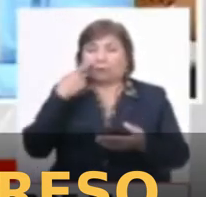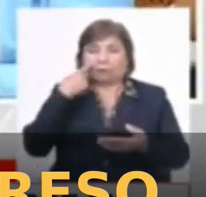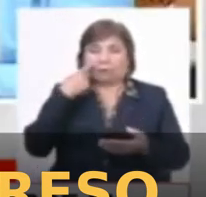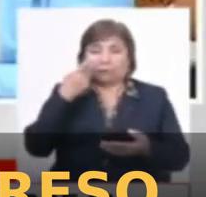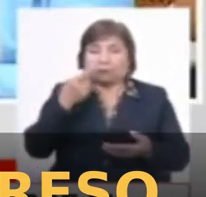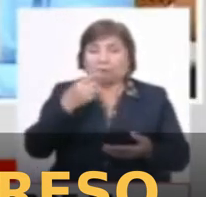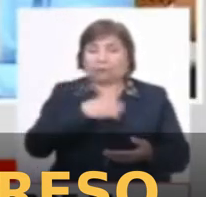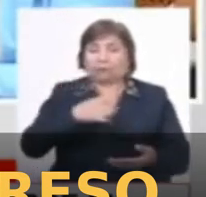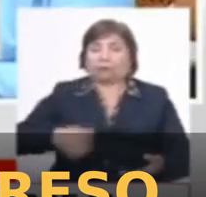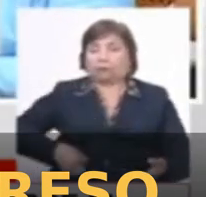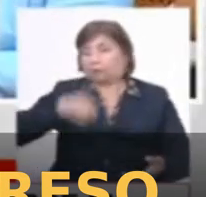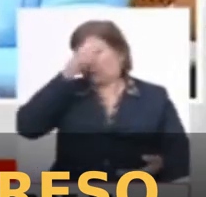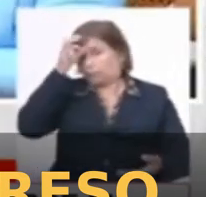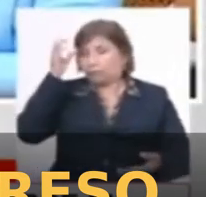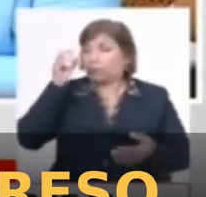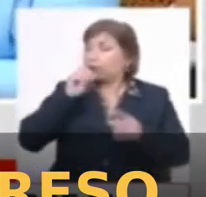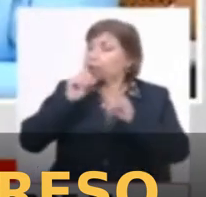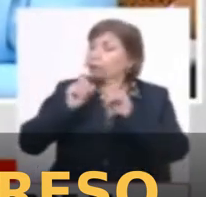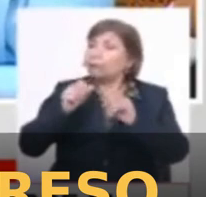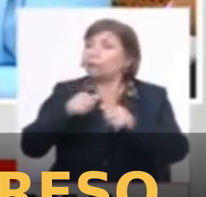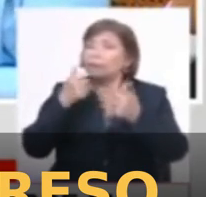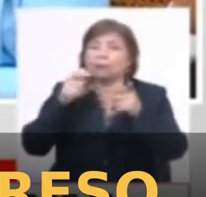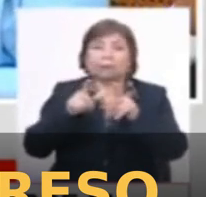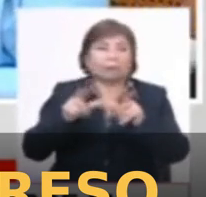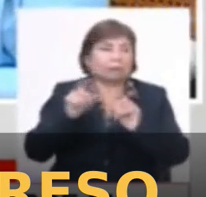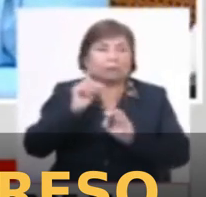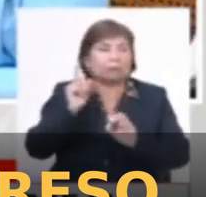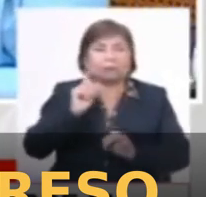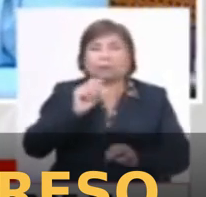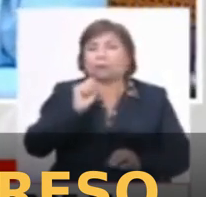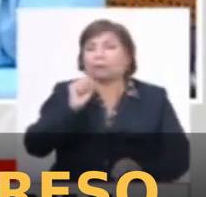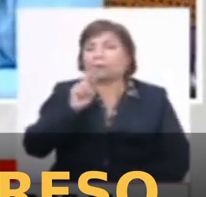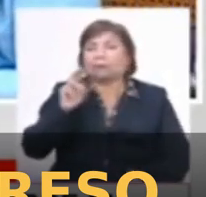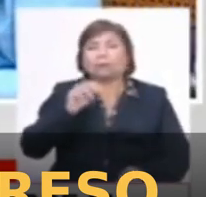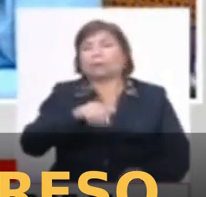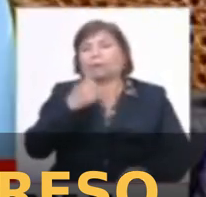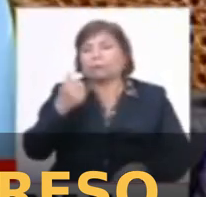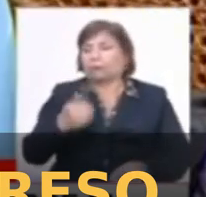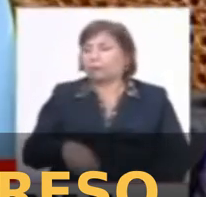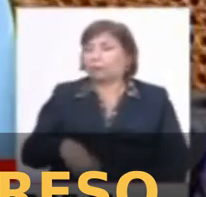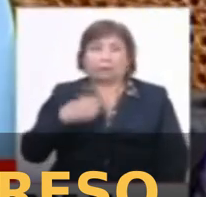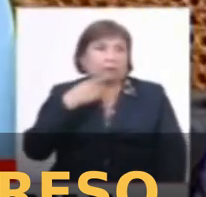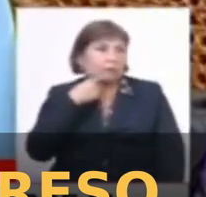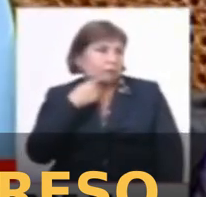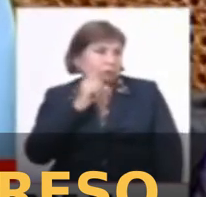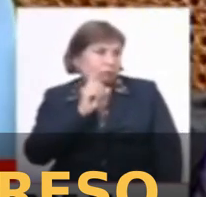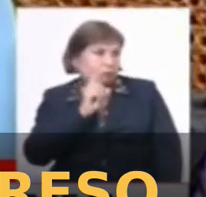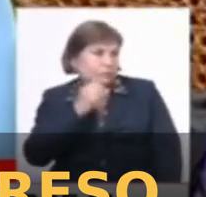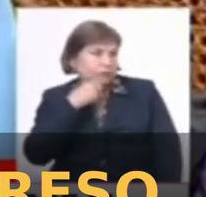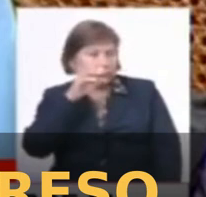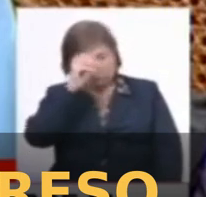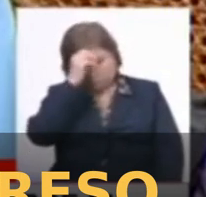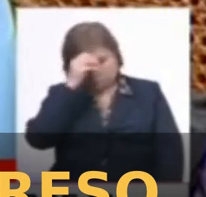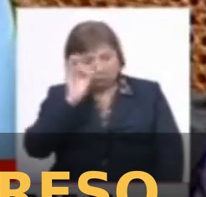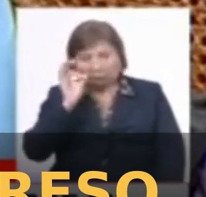presidente había asistido a alguna reunión en algún otro lugar que no sea Zarratea o Palacio de Gobierno. No, desconozco eso, solo Zarratea